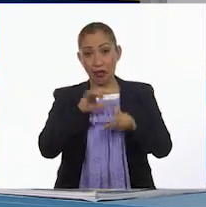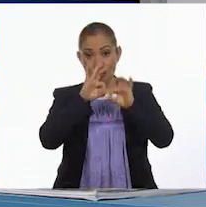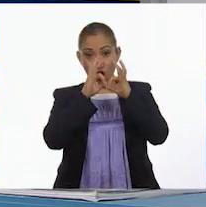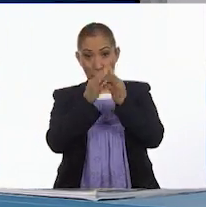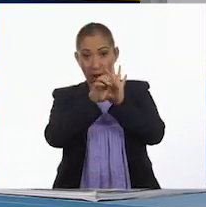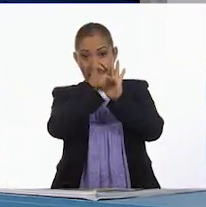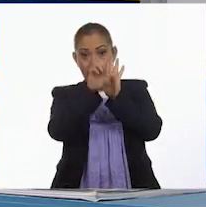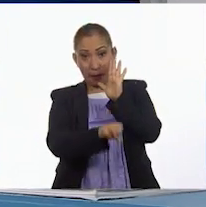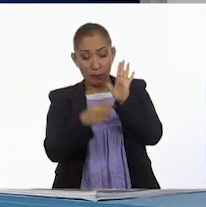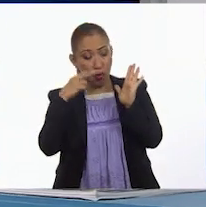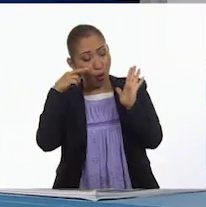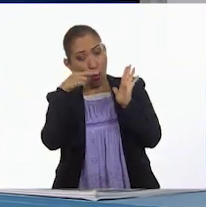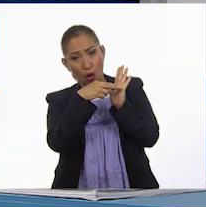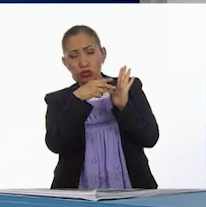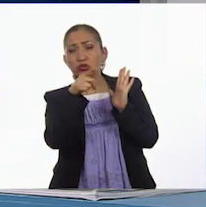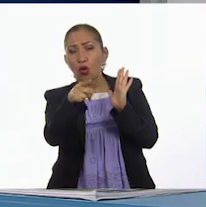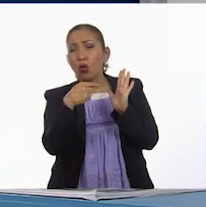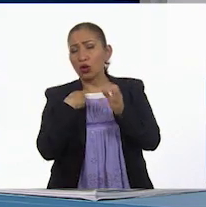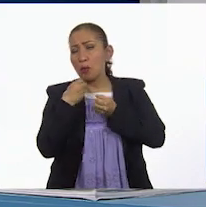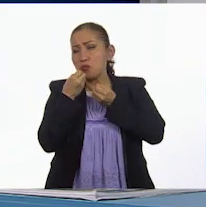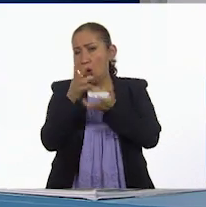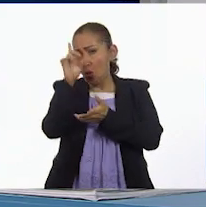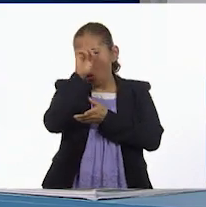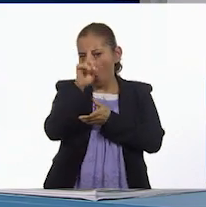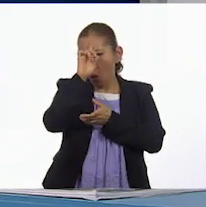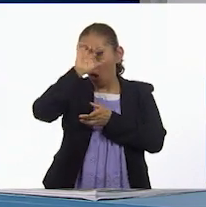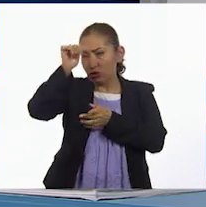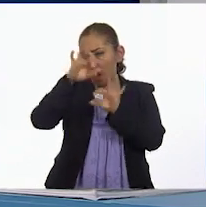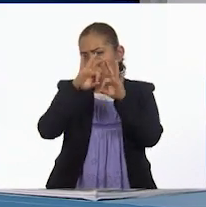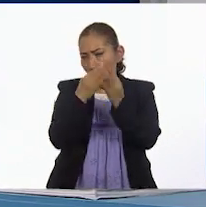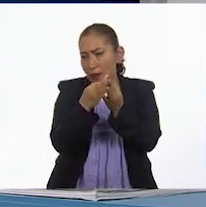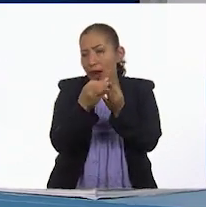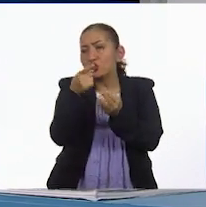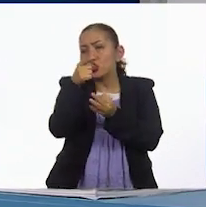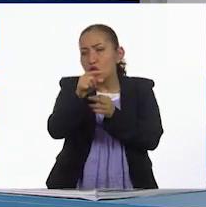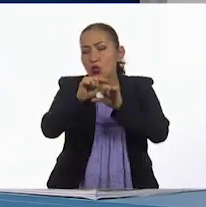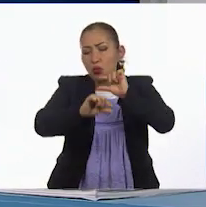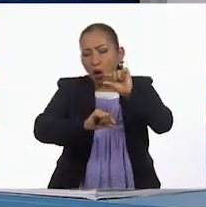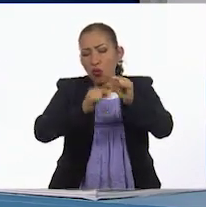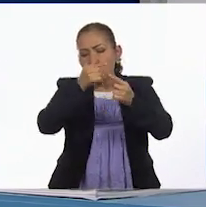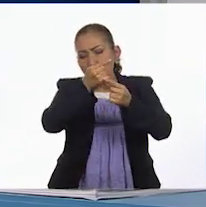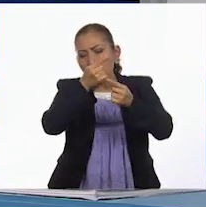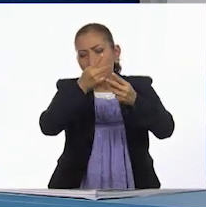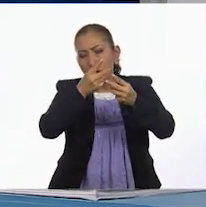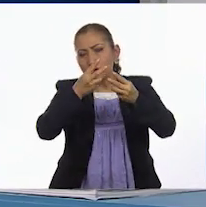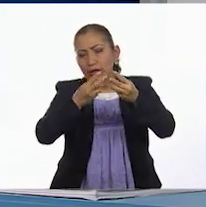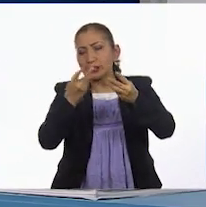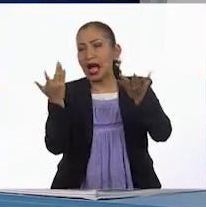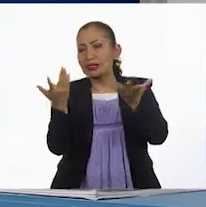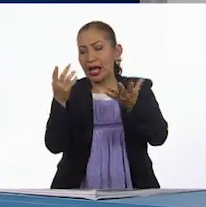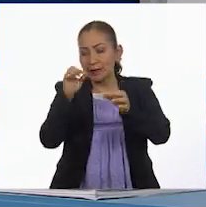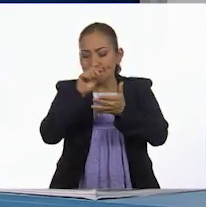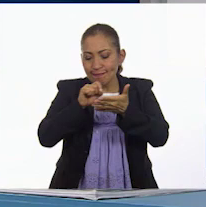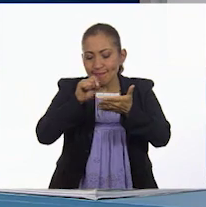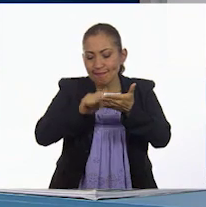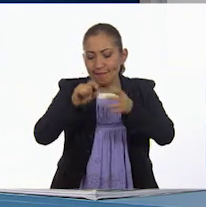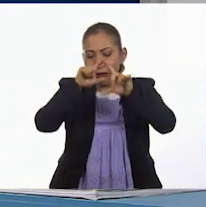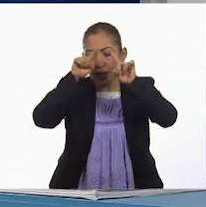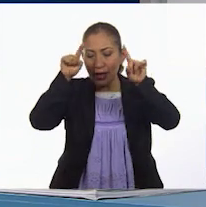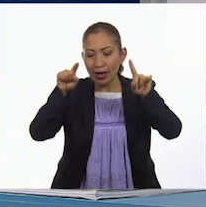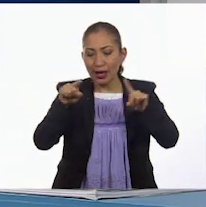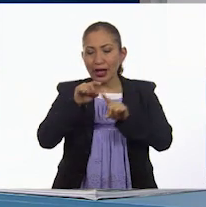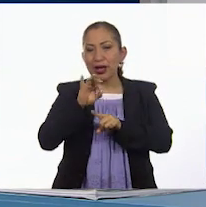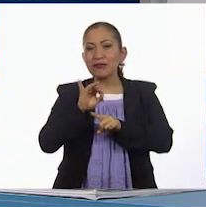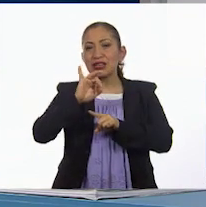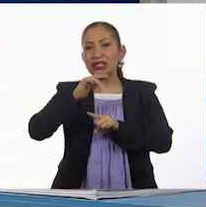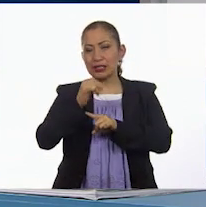que nos recomiendan usar, pero yo te voy a compartir un esquema también de cómo ir paso por paso en la elaboración de tu ficha de trabajo